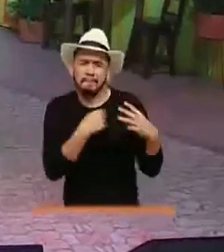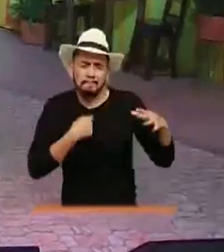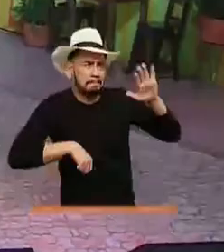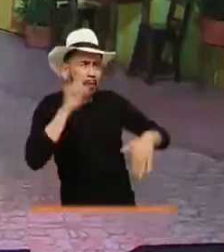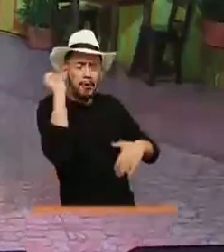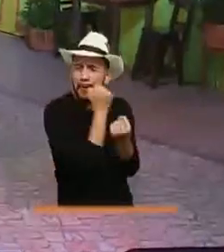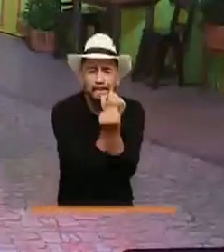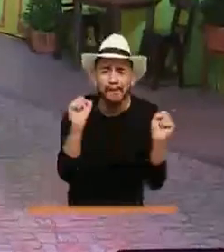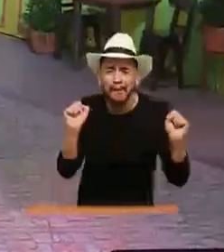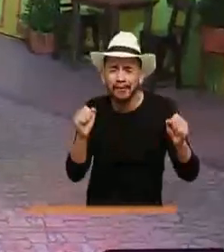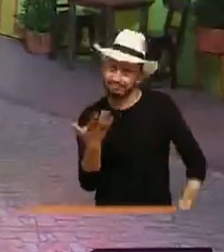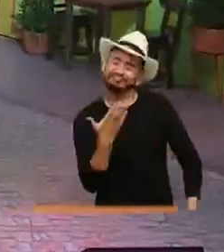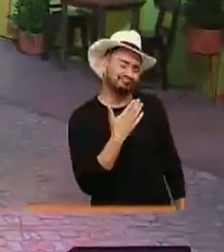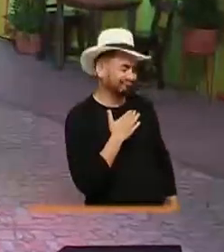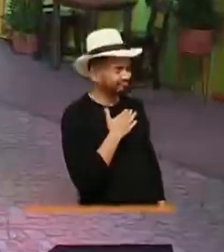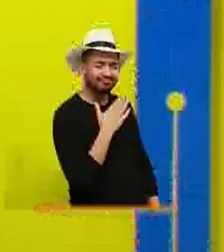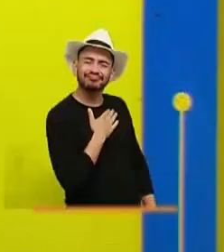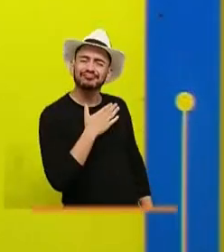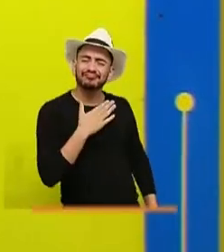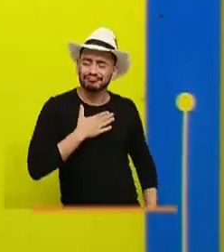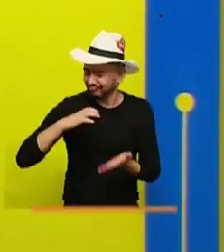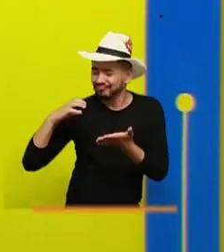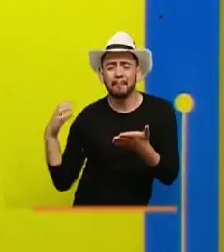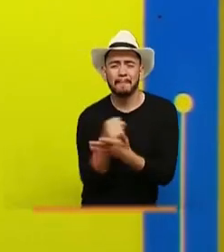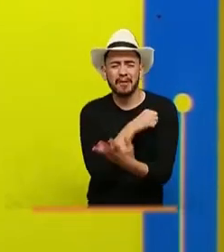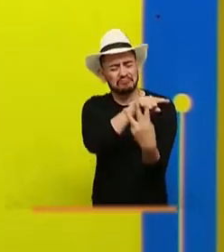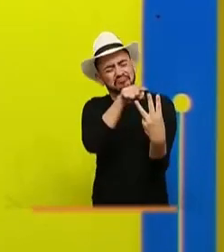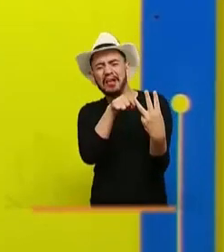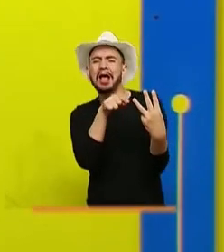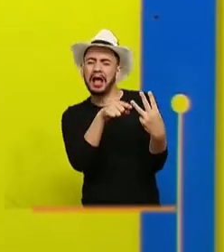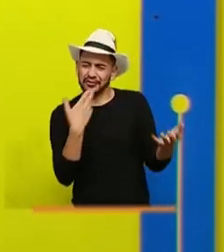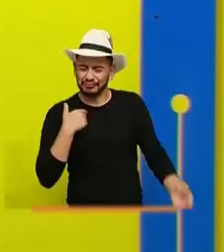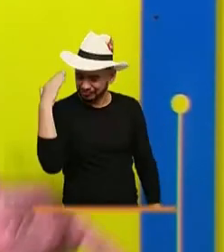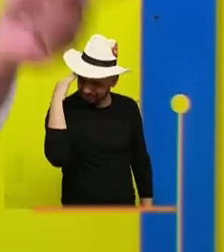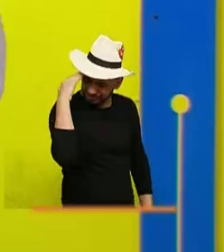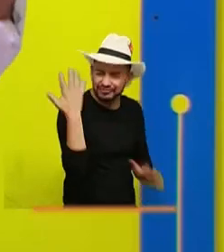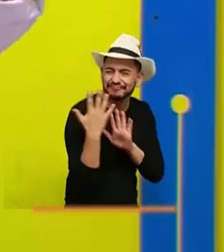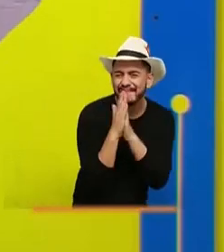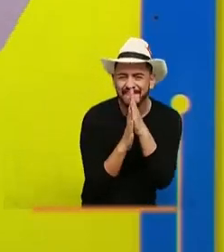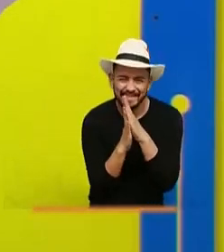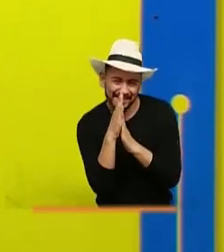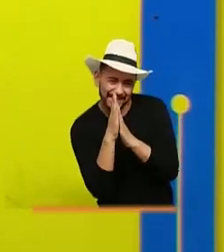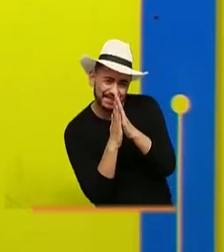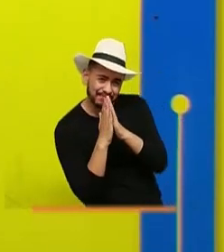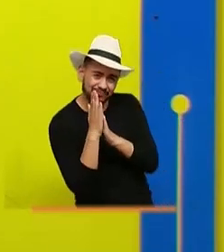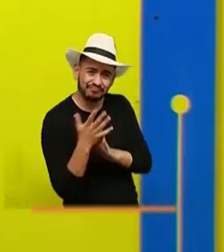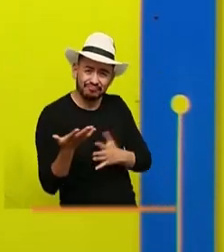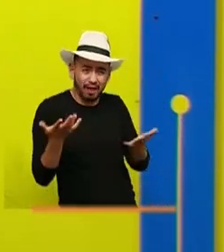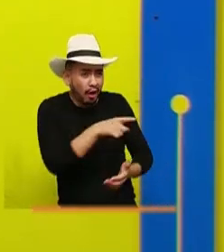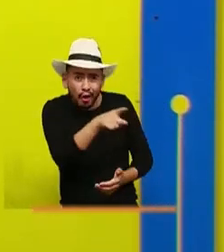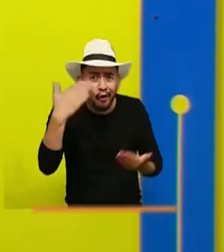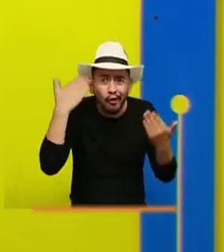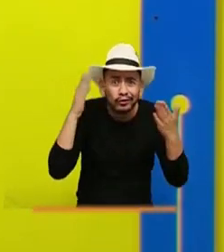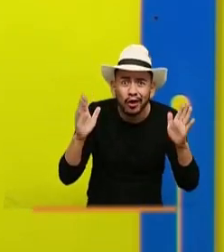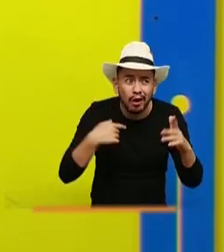creo, Aldo, porque en el trayecto sigo. El que no las cree es otro, porque